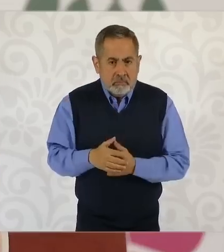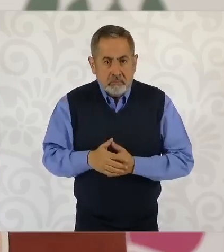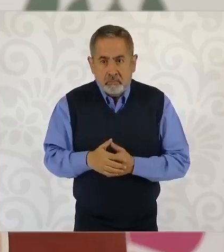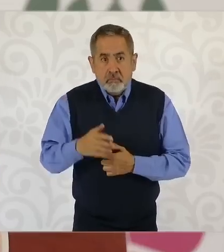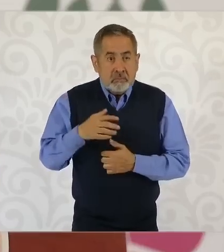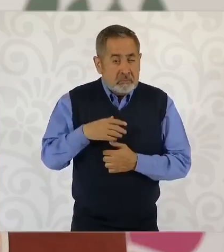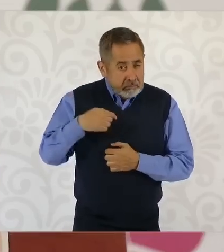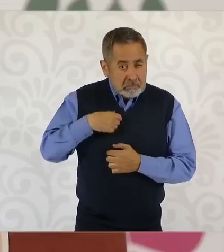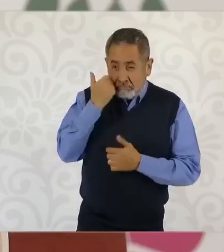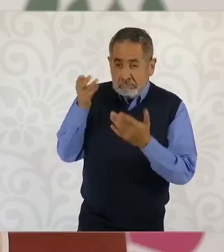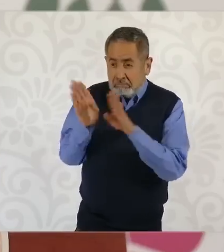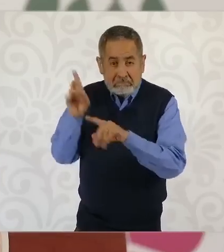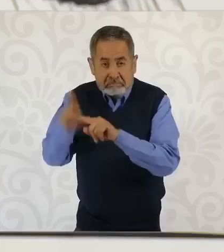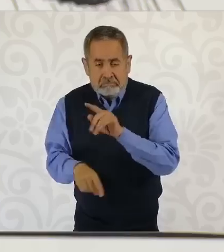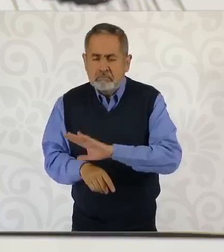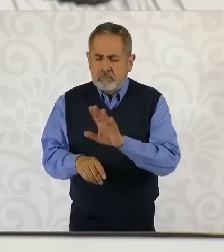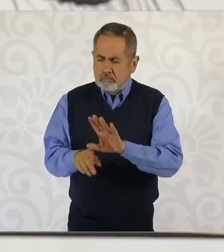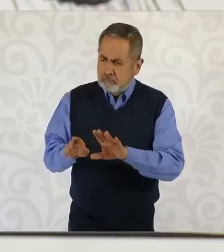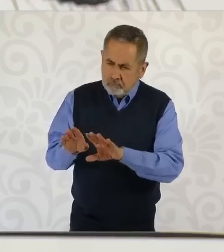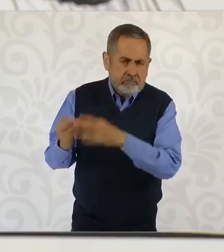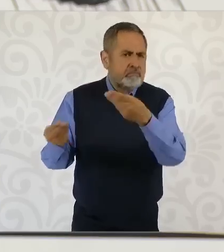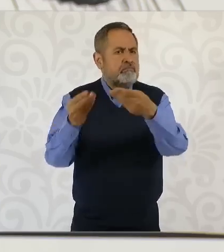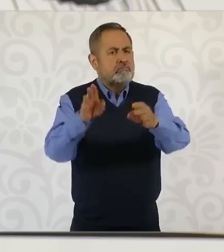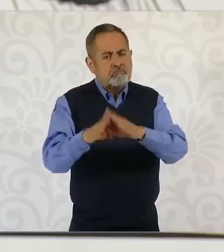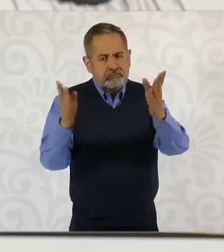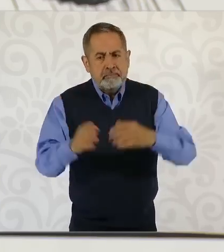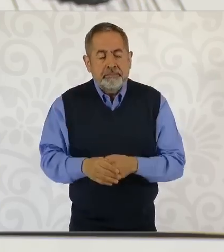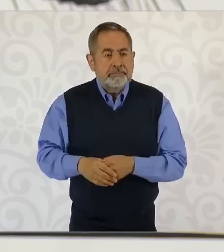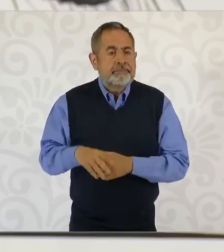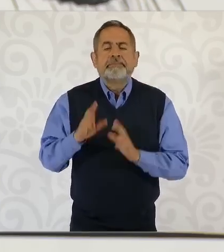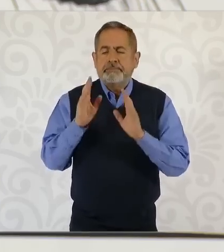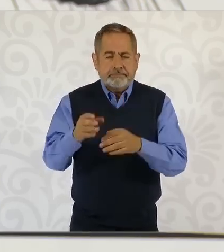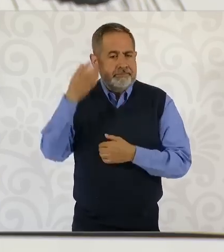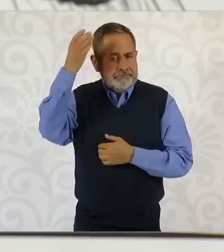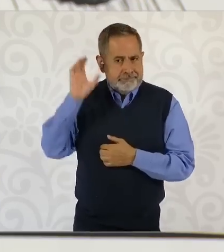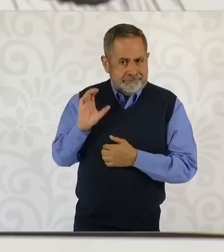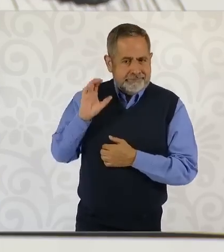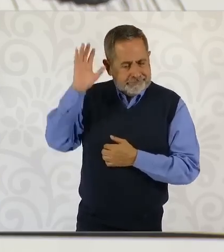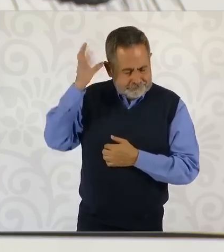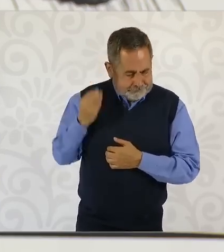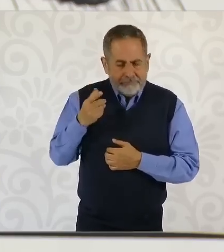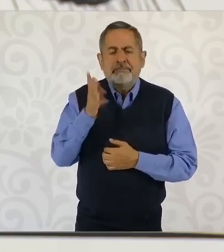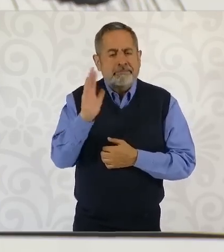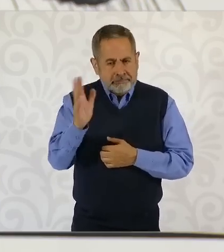eso, pues claro que no. Ya explicó Clara, hay